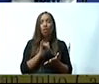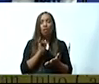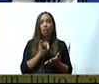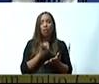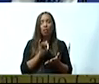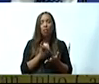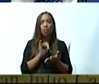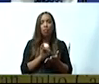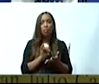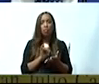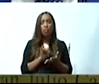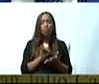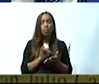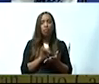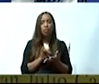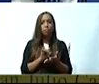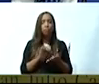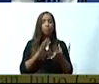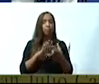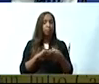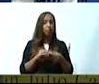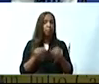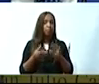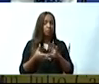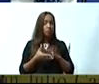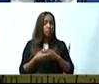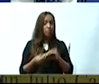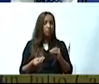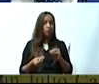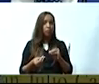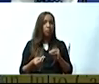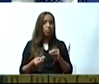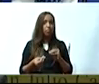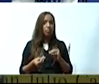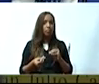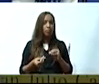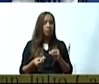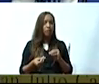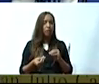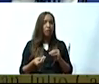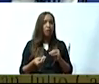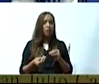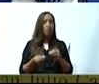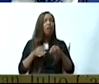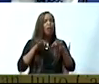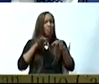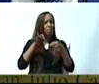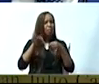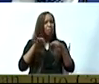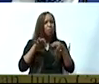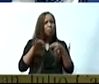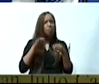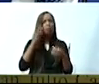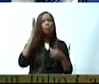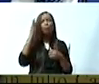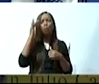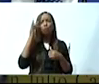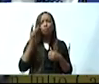muy claro lo que es el proceso de la alianza público-privada y de lo que es el fideicomiso.